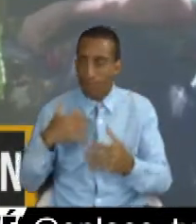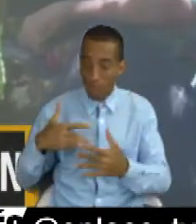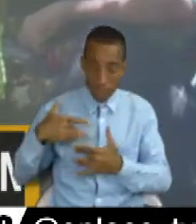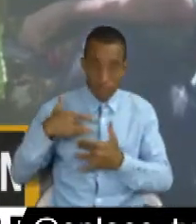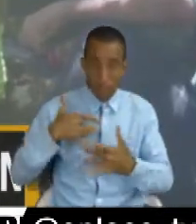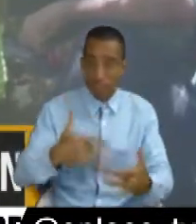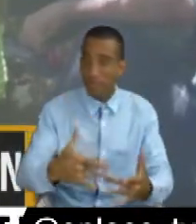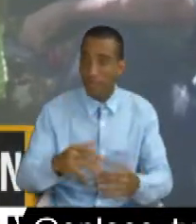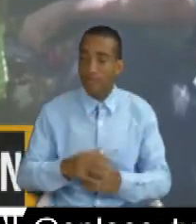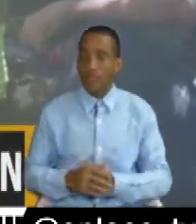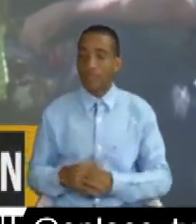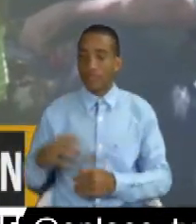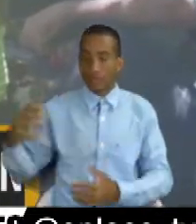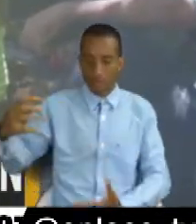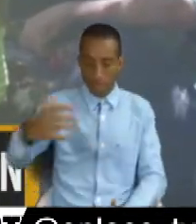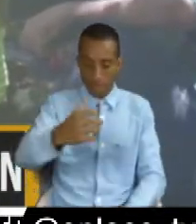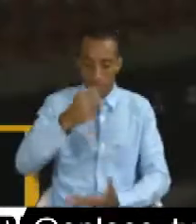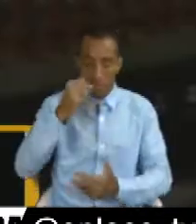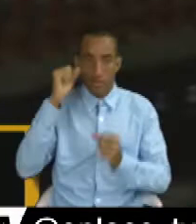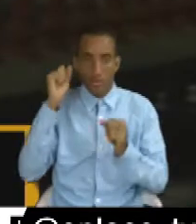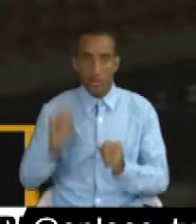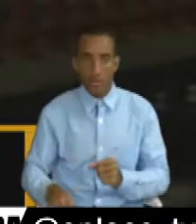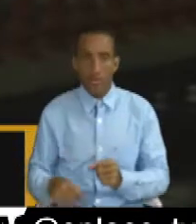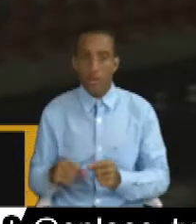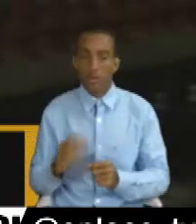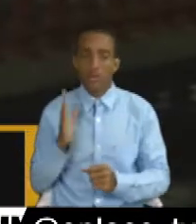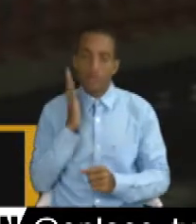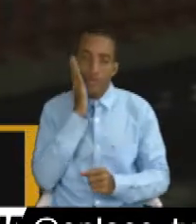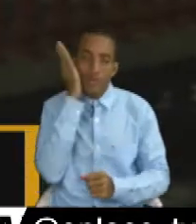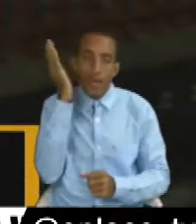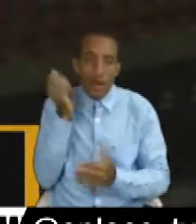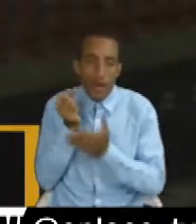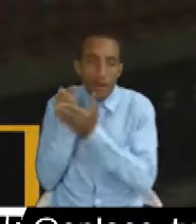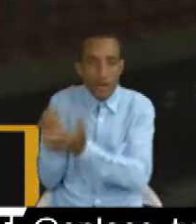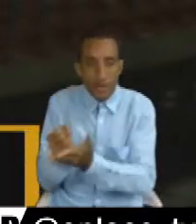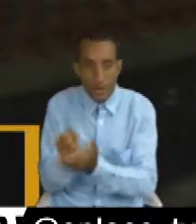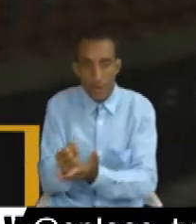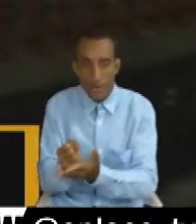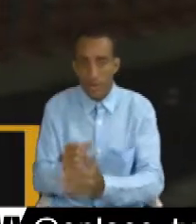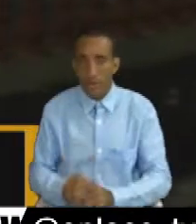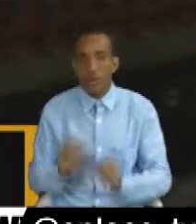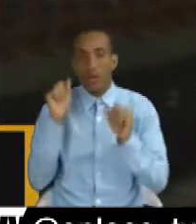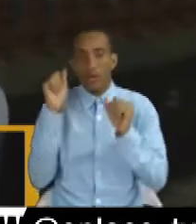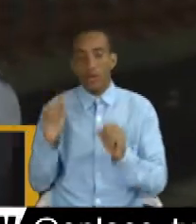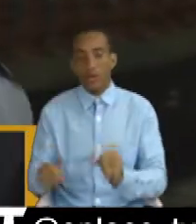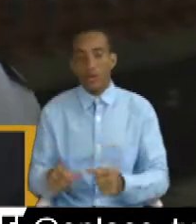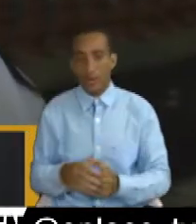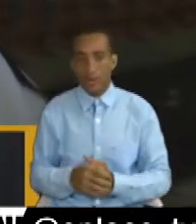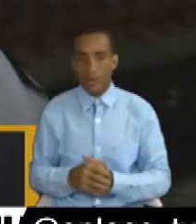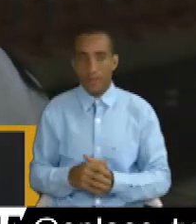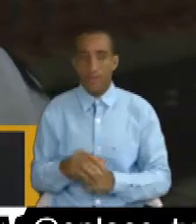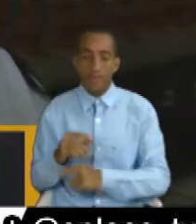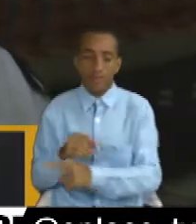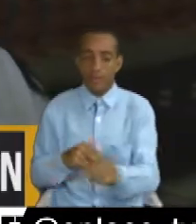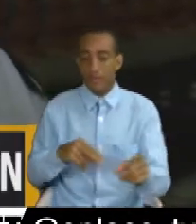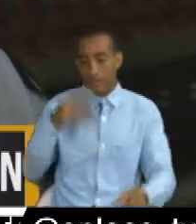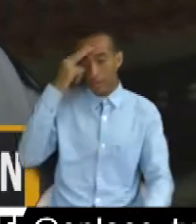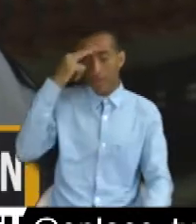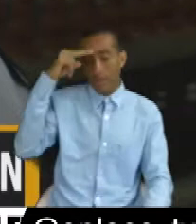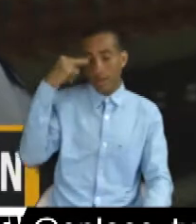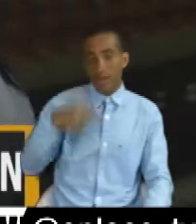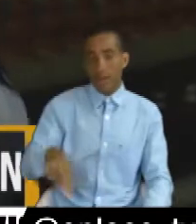nosotros los podemos apadrinar y poder ayudarnos a aportarles un granito de arena a nuestros hijos de los policías,